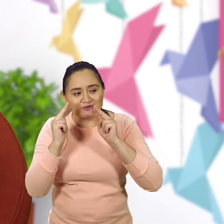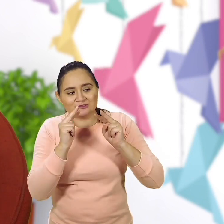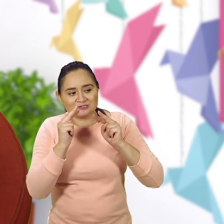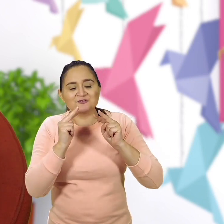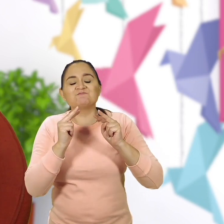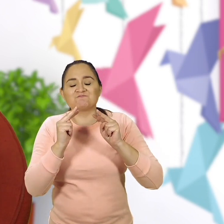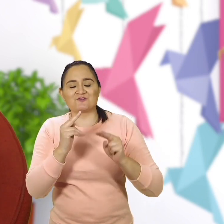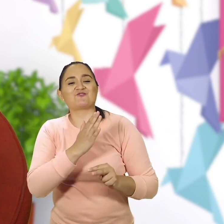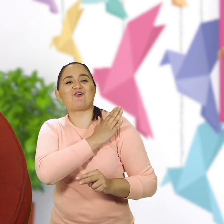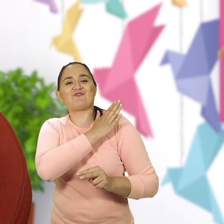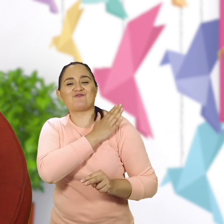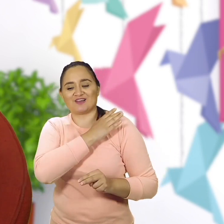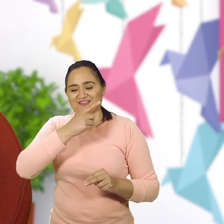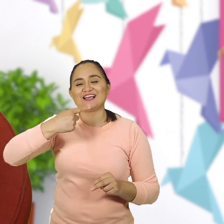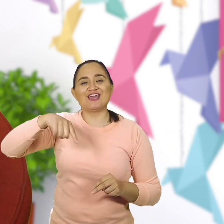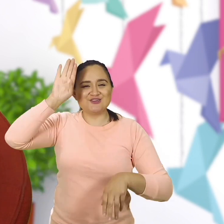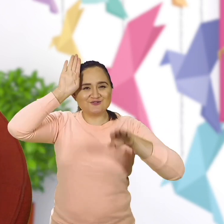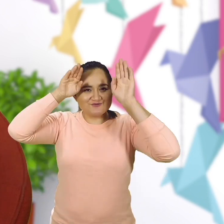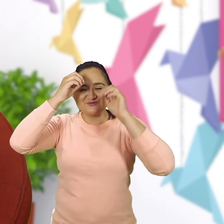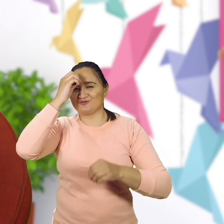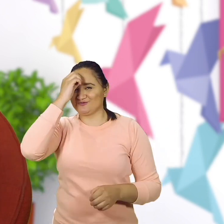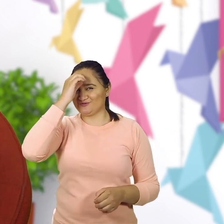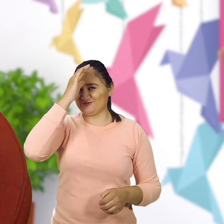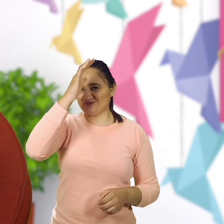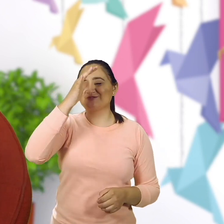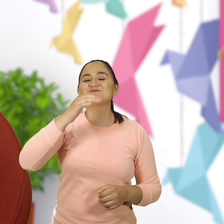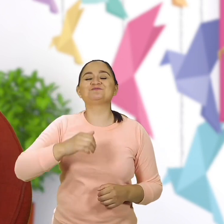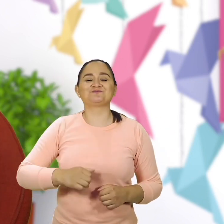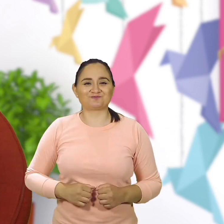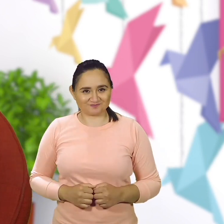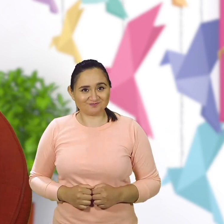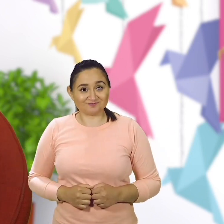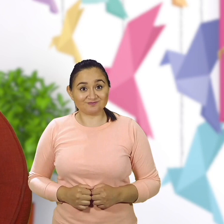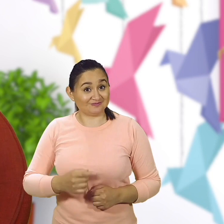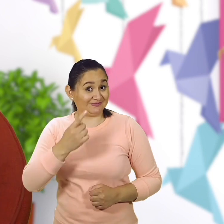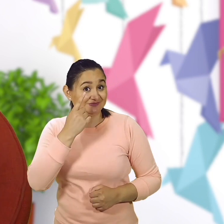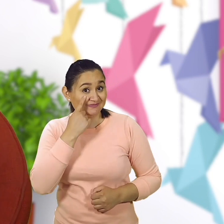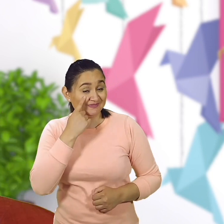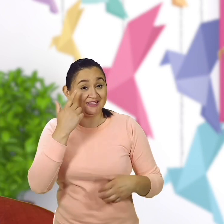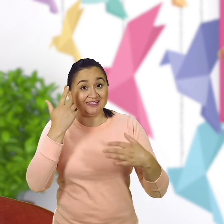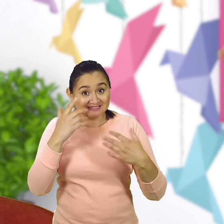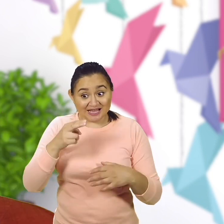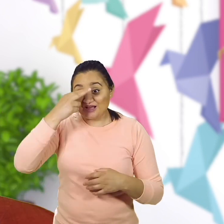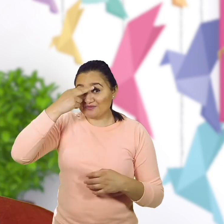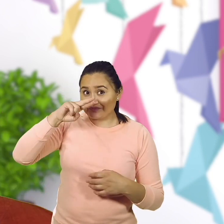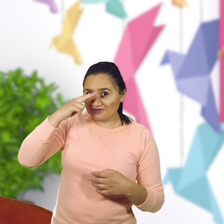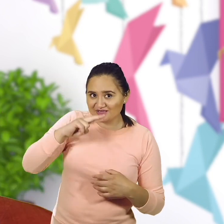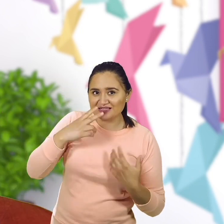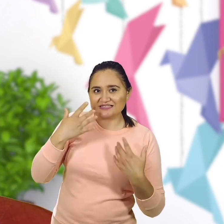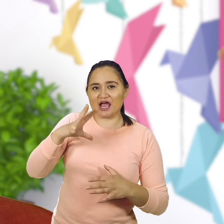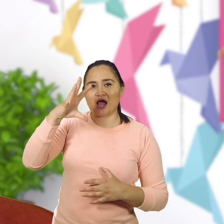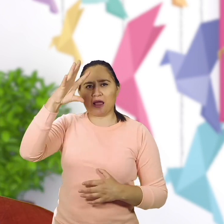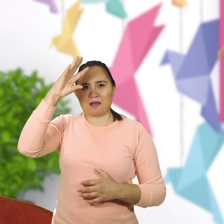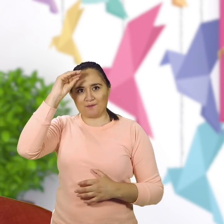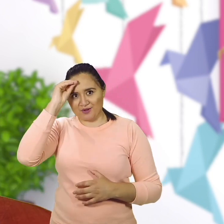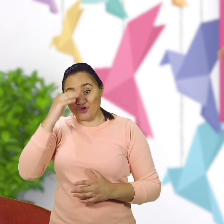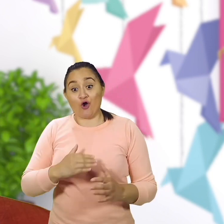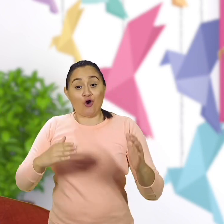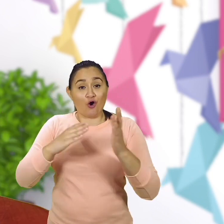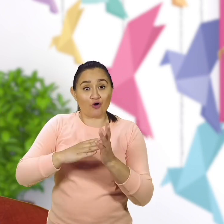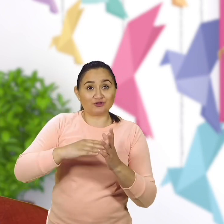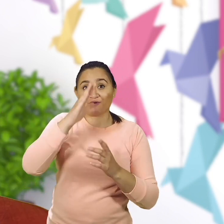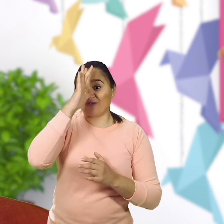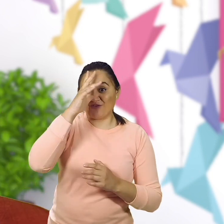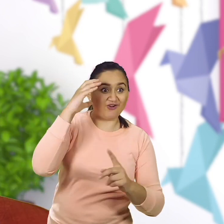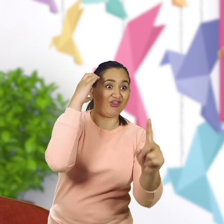Bruno había podido demostrarse a sí mismo que los burros son animales muy inteligentes. A partir de ese día, Miguel aprendió su lección